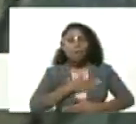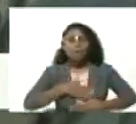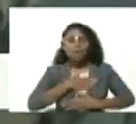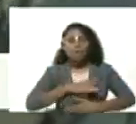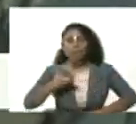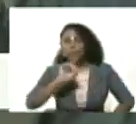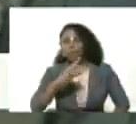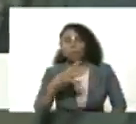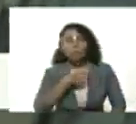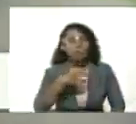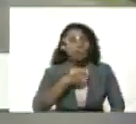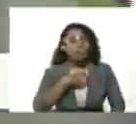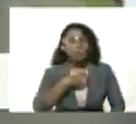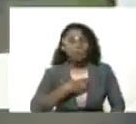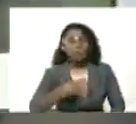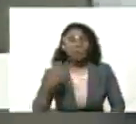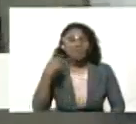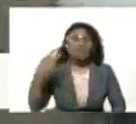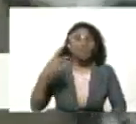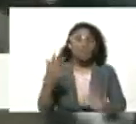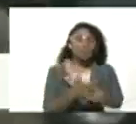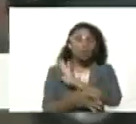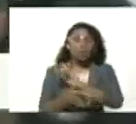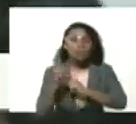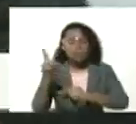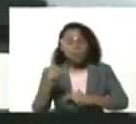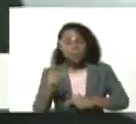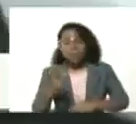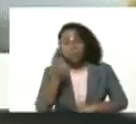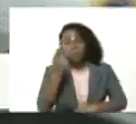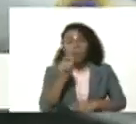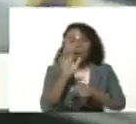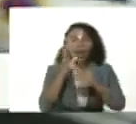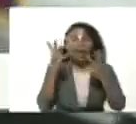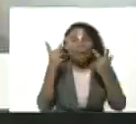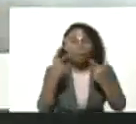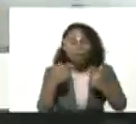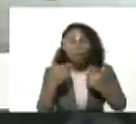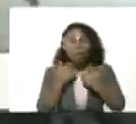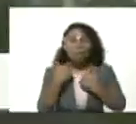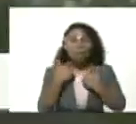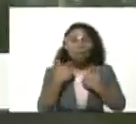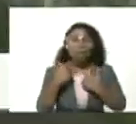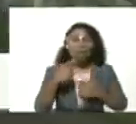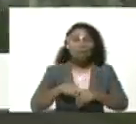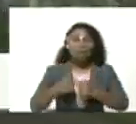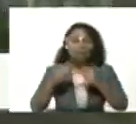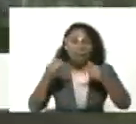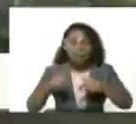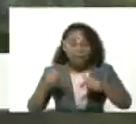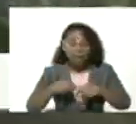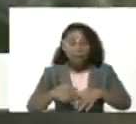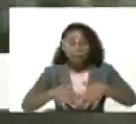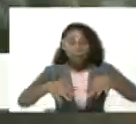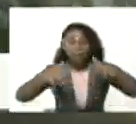hemos tenido ni una sola víctima, es que ni siquiera una mascota de alguna casa ha sufrido daño en esta